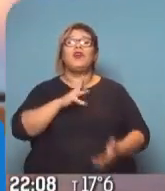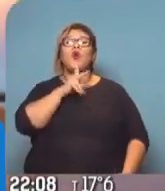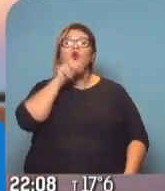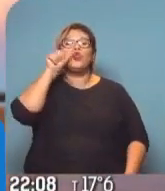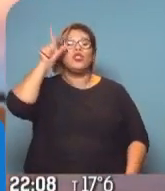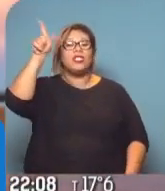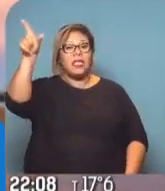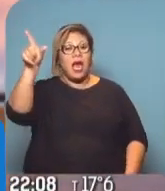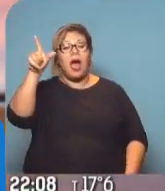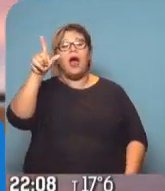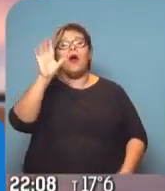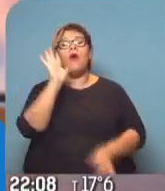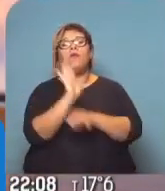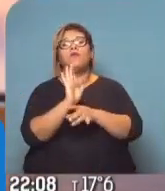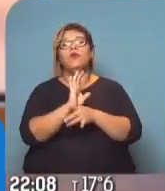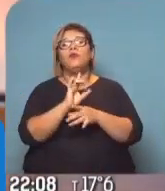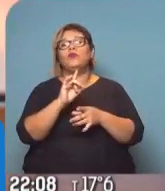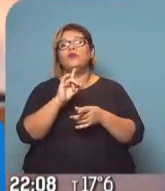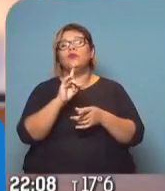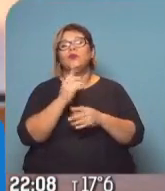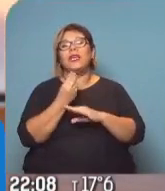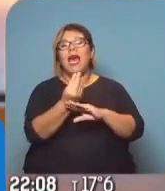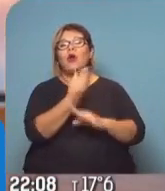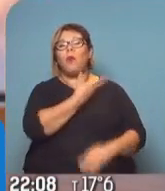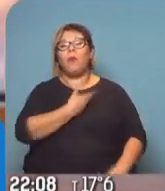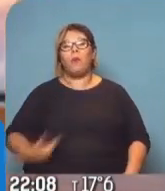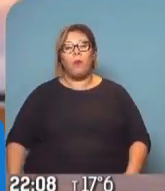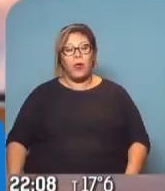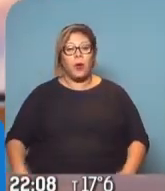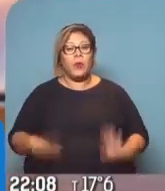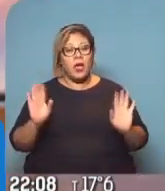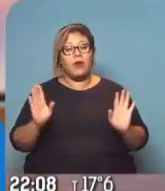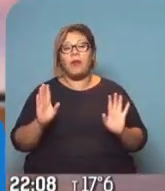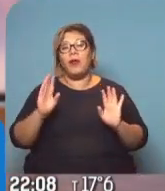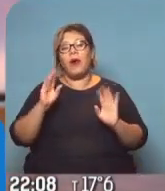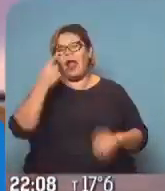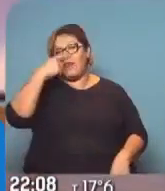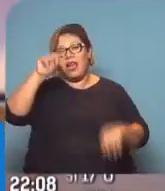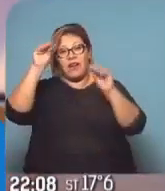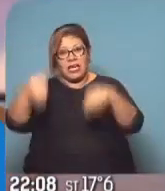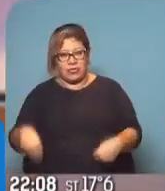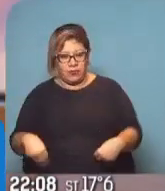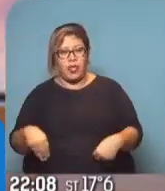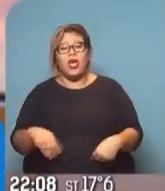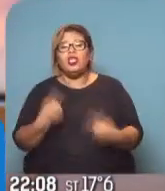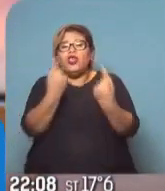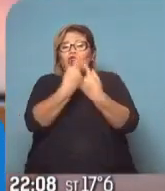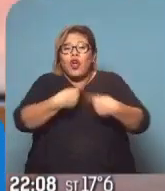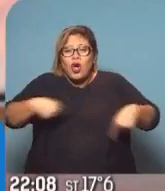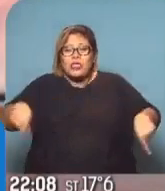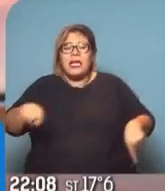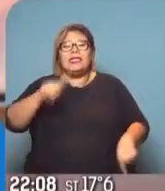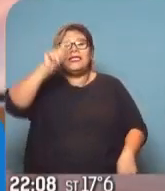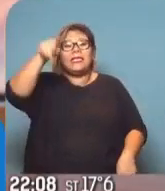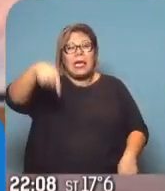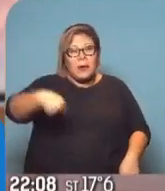plan evidentemente no contaba con la aprobación de Gran Bretaña y quedó frustrado. pero a partir de ahí empezaba a deteriorarse mucho la relación de